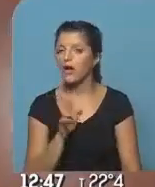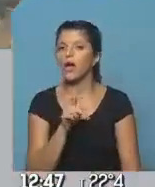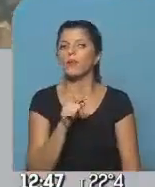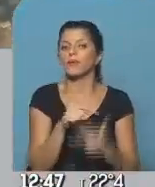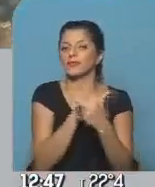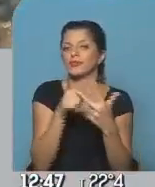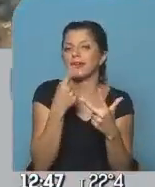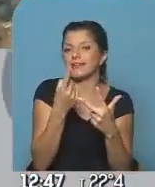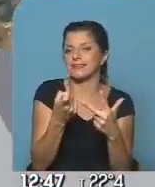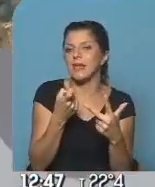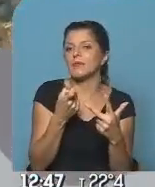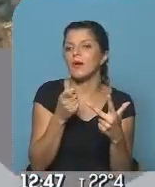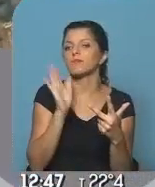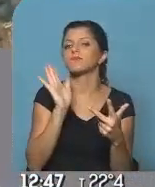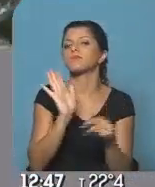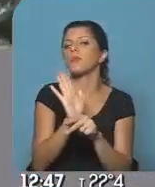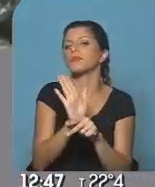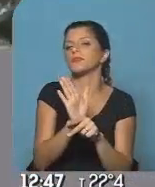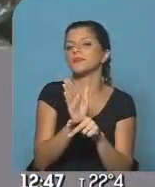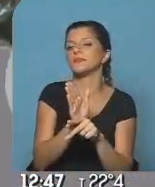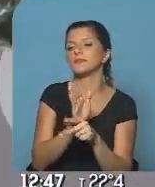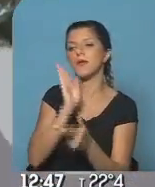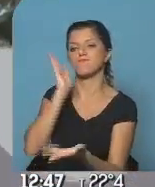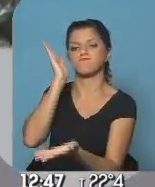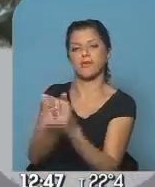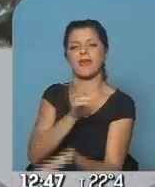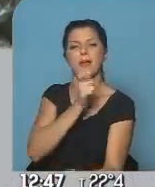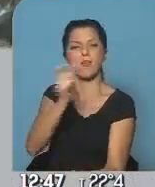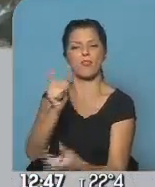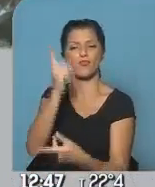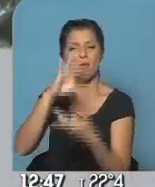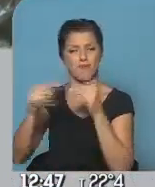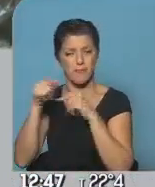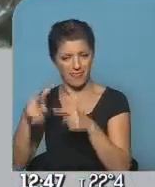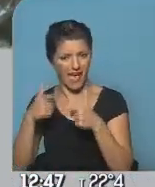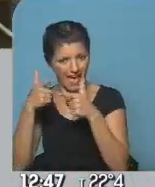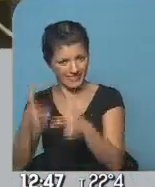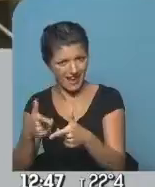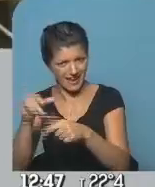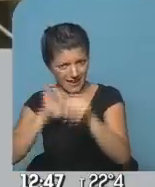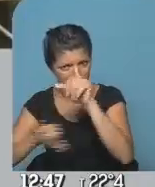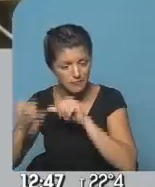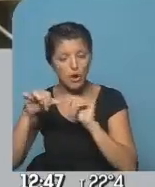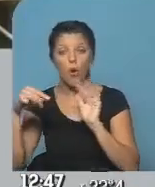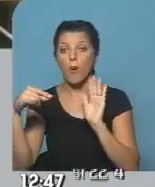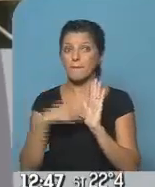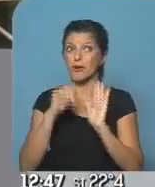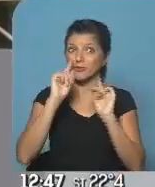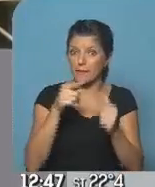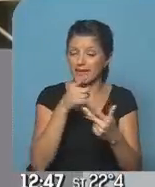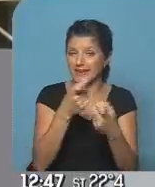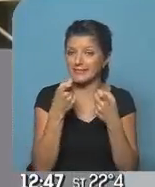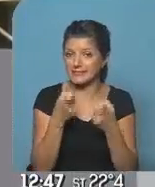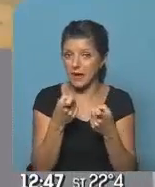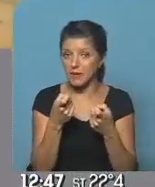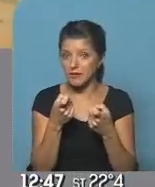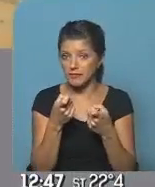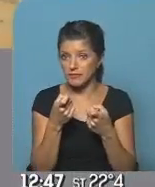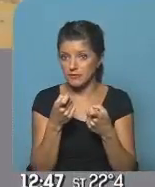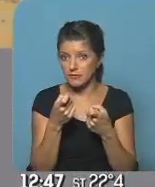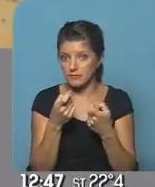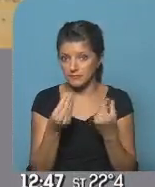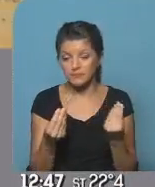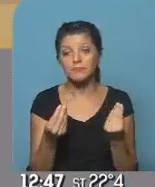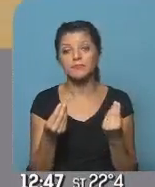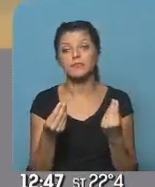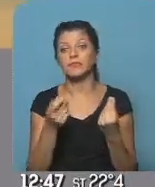de responder a este ataque o a este presunto ataque con armas químicas, y al mismo tiempo asegurarse, por un lado, de no generar bajas entre los rusos. Sí, claro. Digamos, por